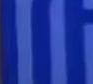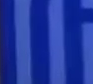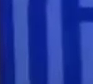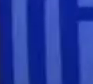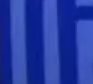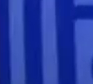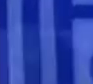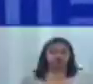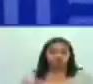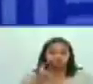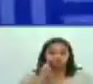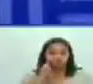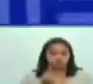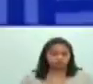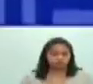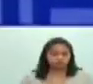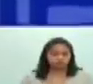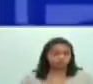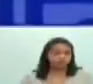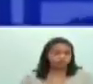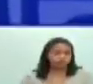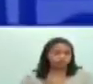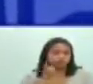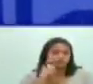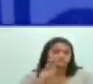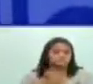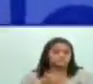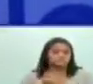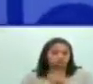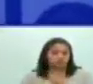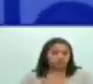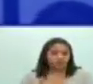Como vieron, hicimos un recorrido importante por cada una de las